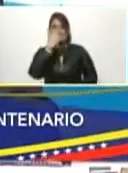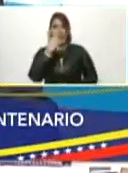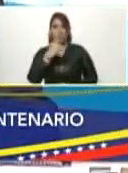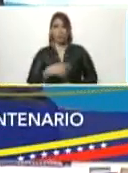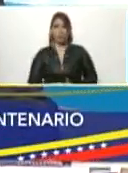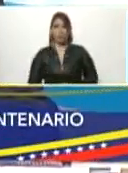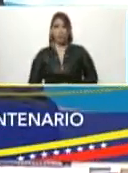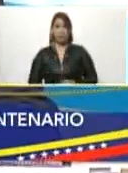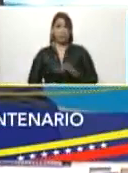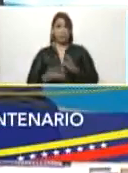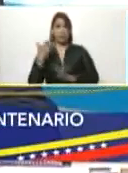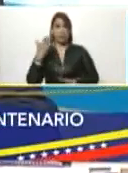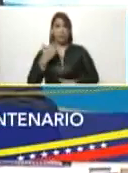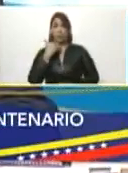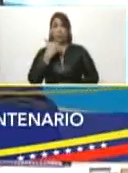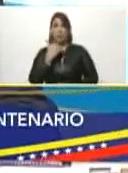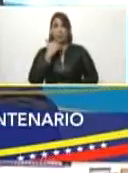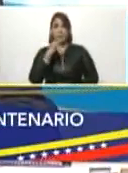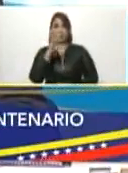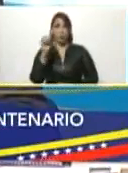salieron